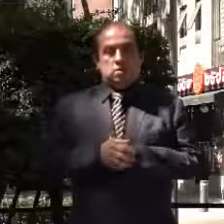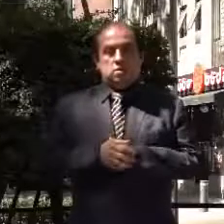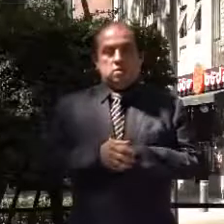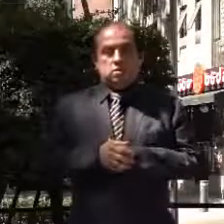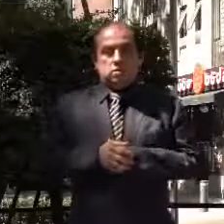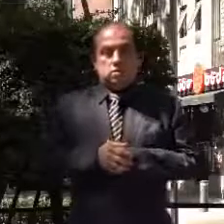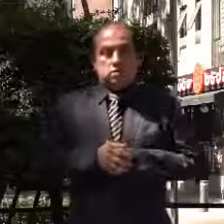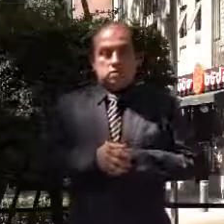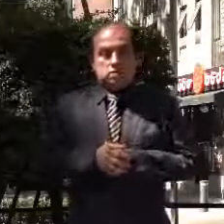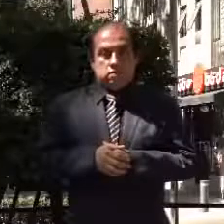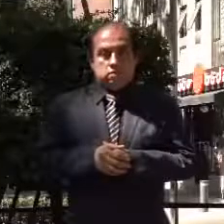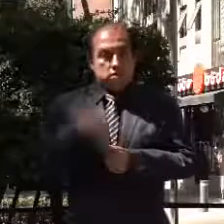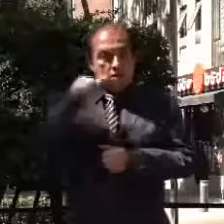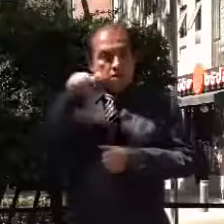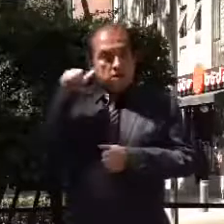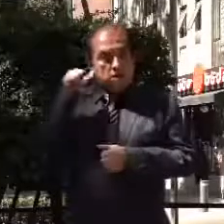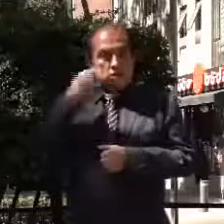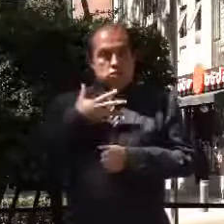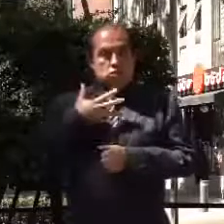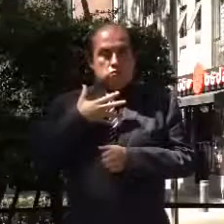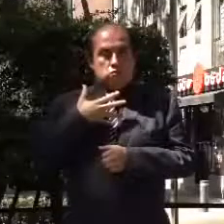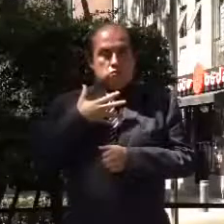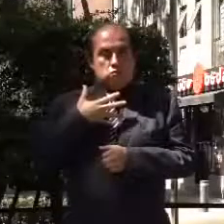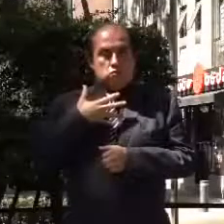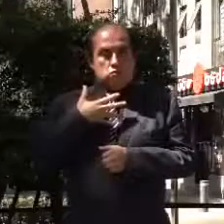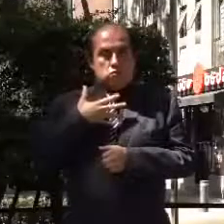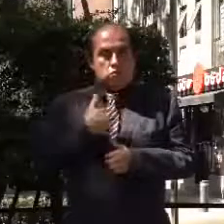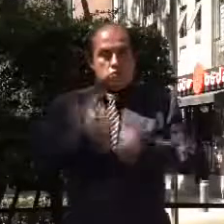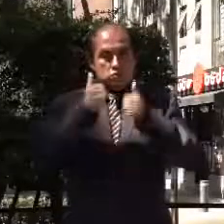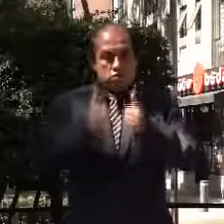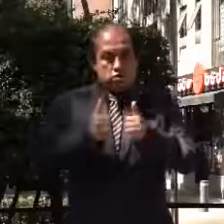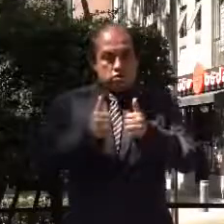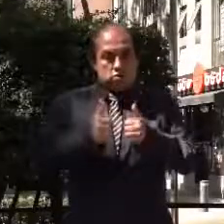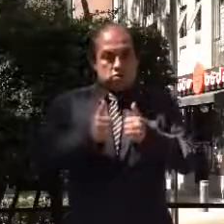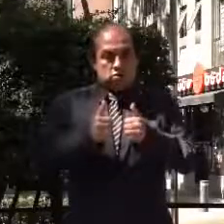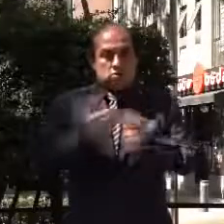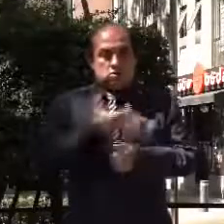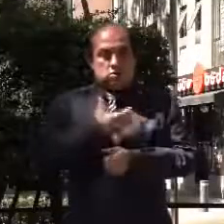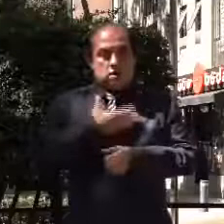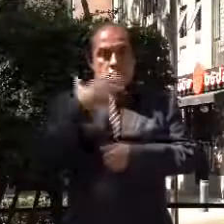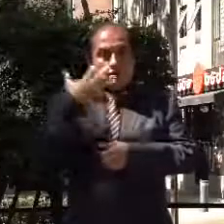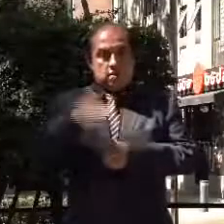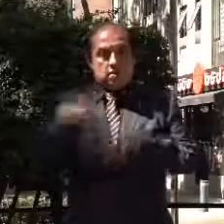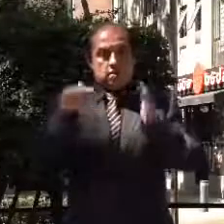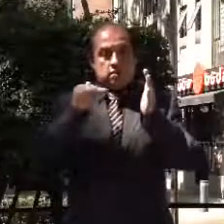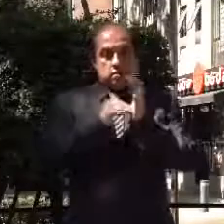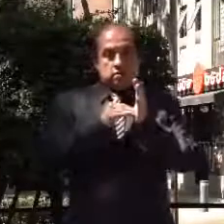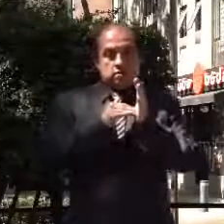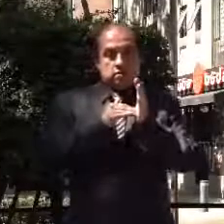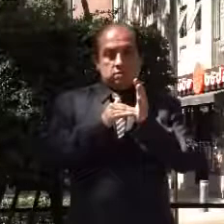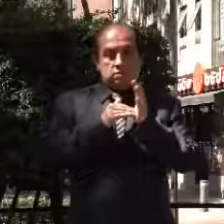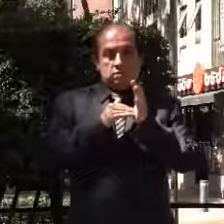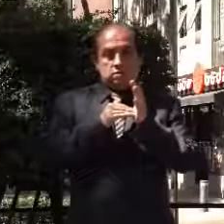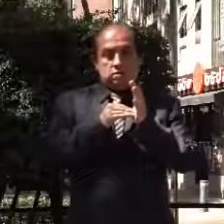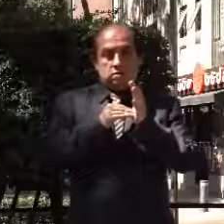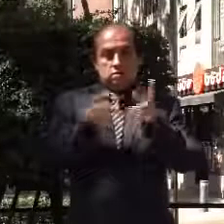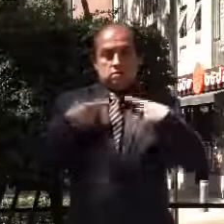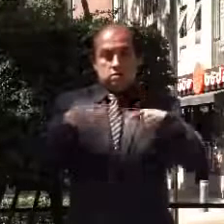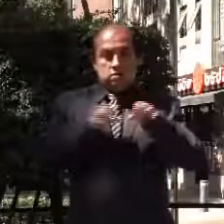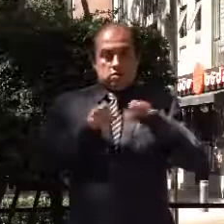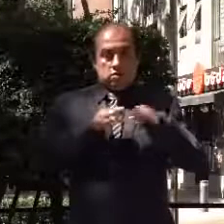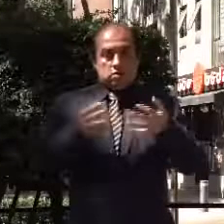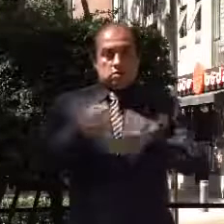Ayer hubo un plantón en el Zócalo de 10,000 trabajadores que recibieron su basificación